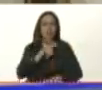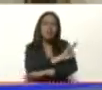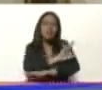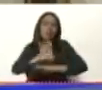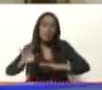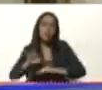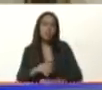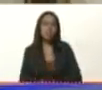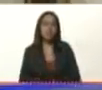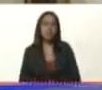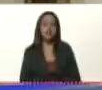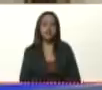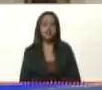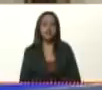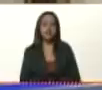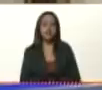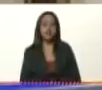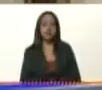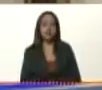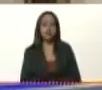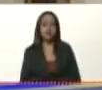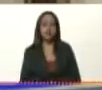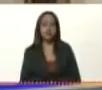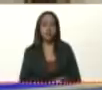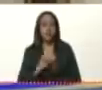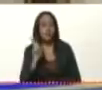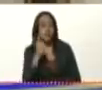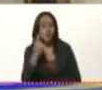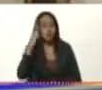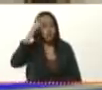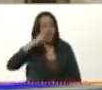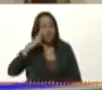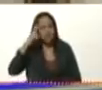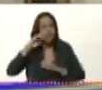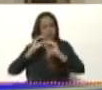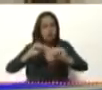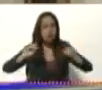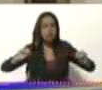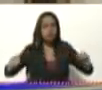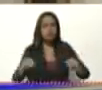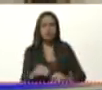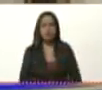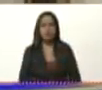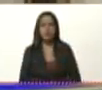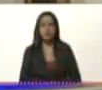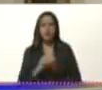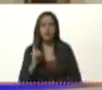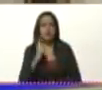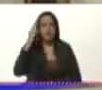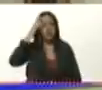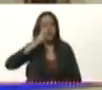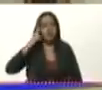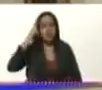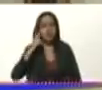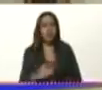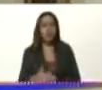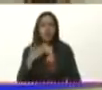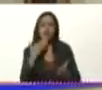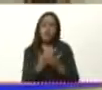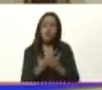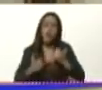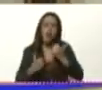fronterizas. Solo hago la reflexión. solo hago la reflexión y pido apoyo